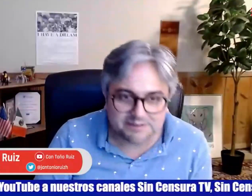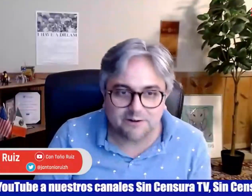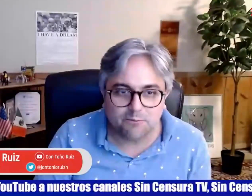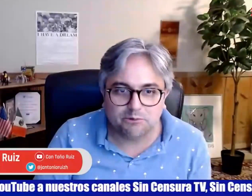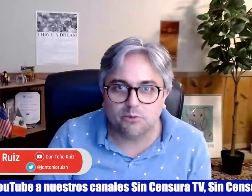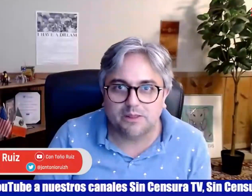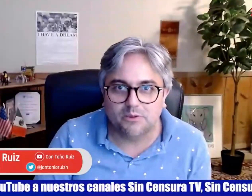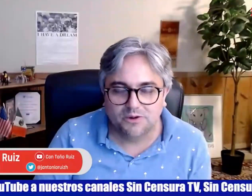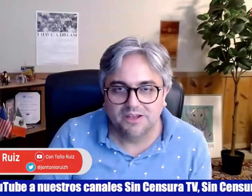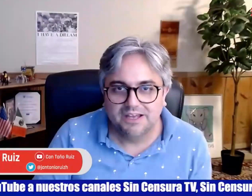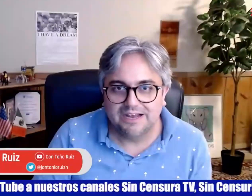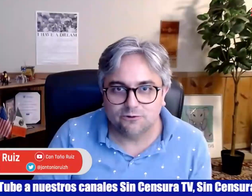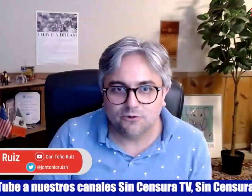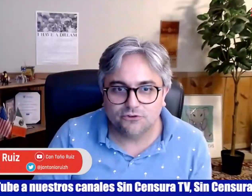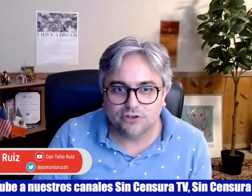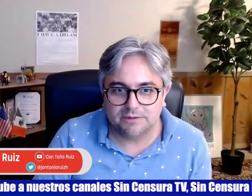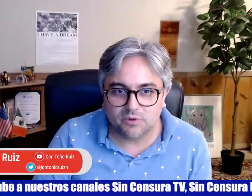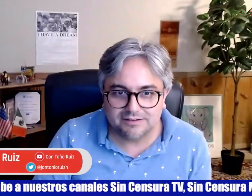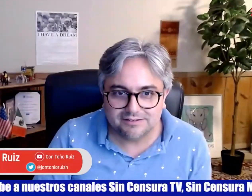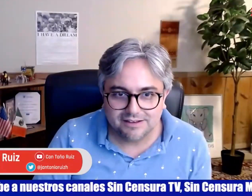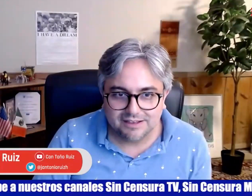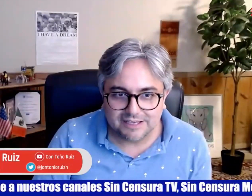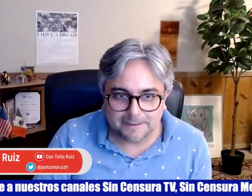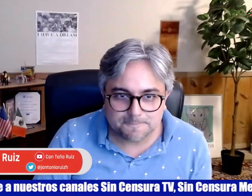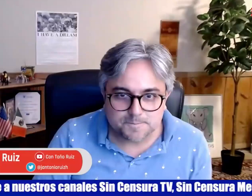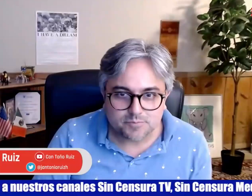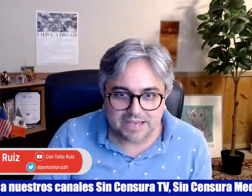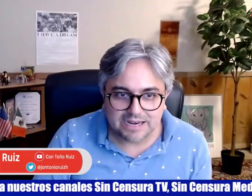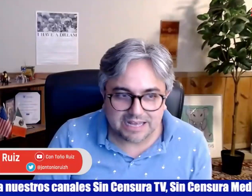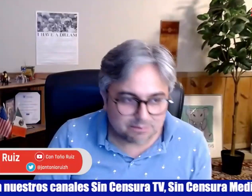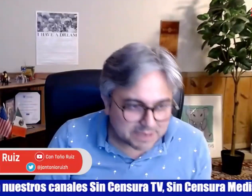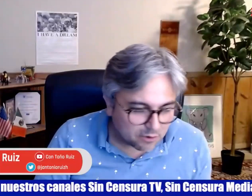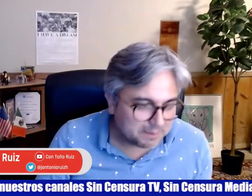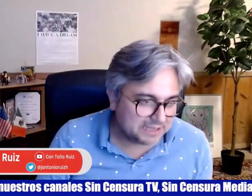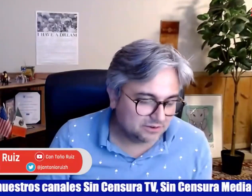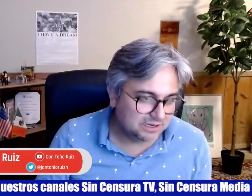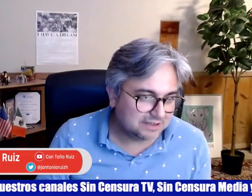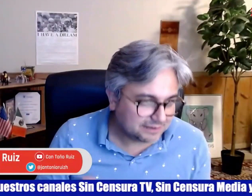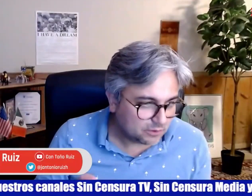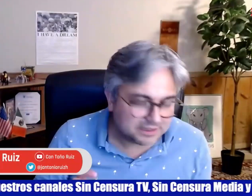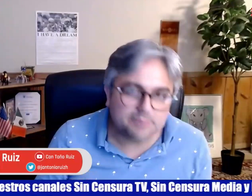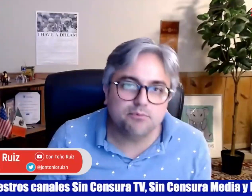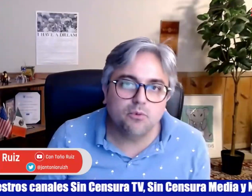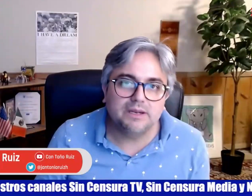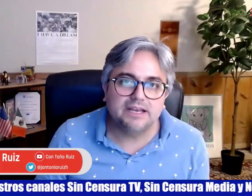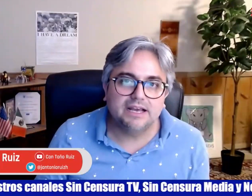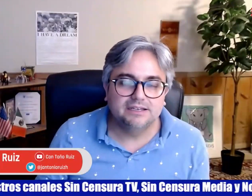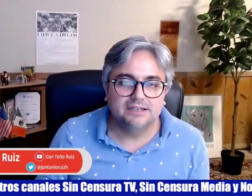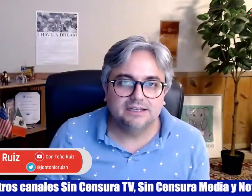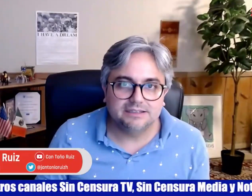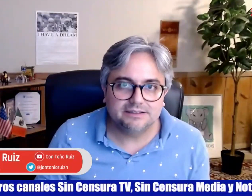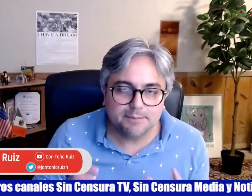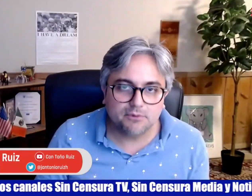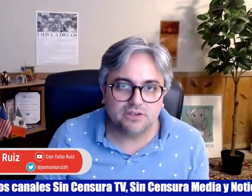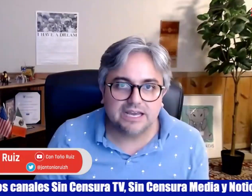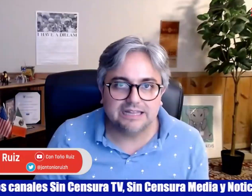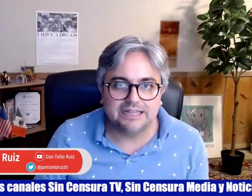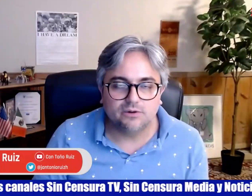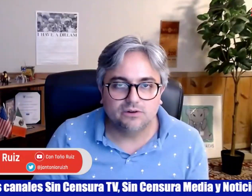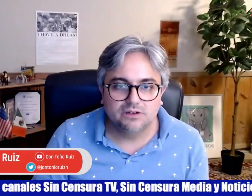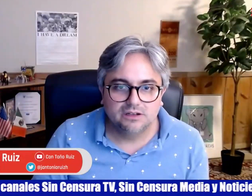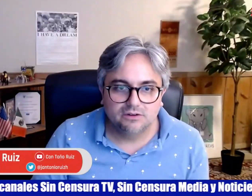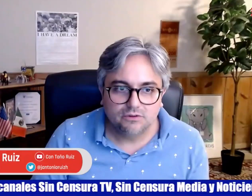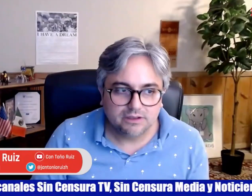exhibía el presidente López Obrador a los conservadores, que el mero en la seguridad pública en tiempos